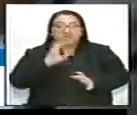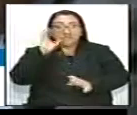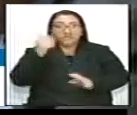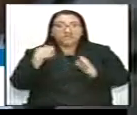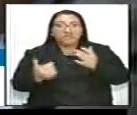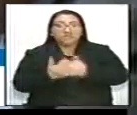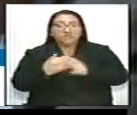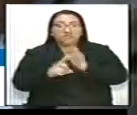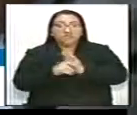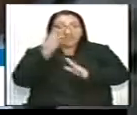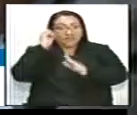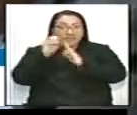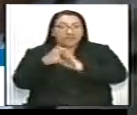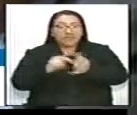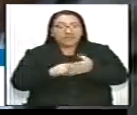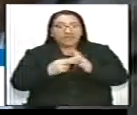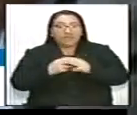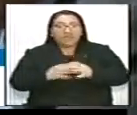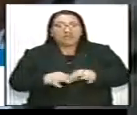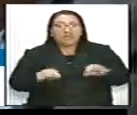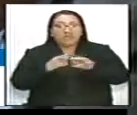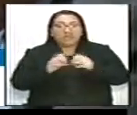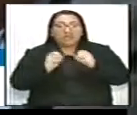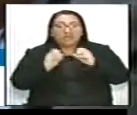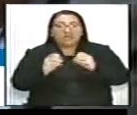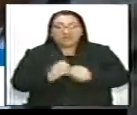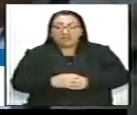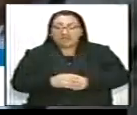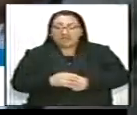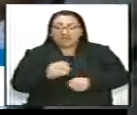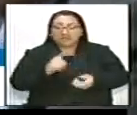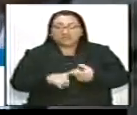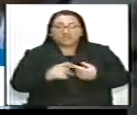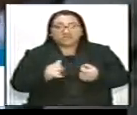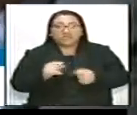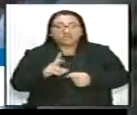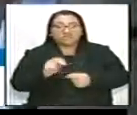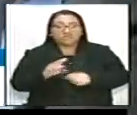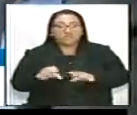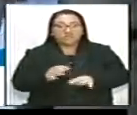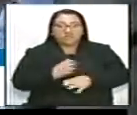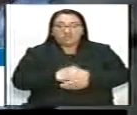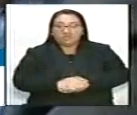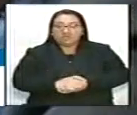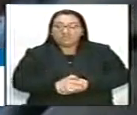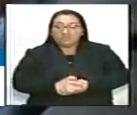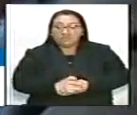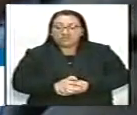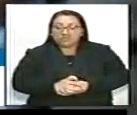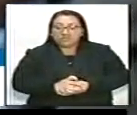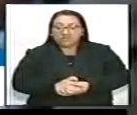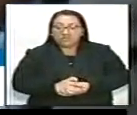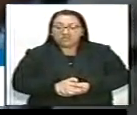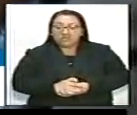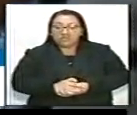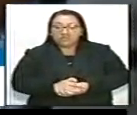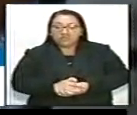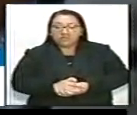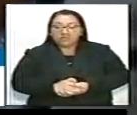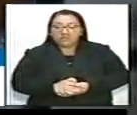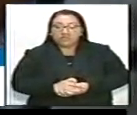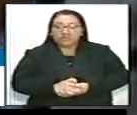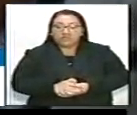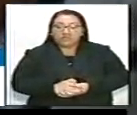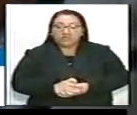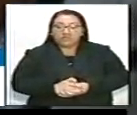que se ha anunciado tanto y que se ha puesto en el tapete, hasta ahora no ha sido entregada a este poder